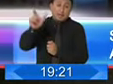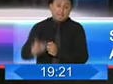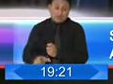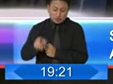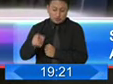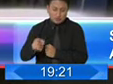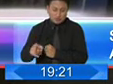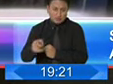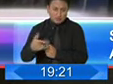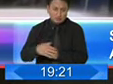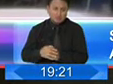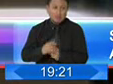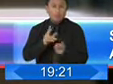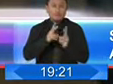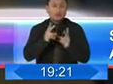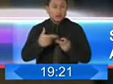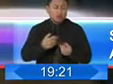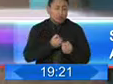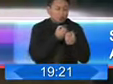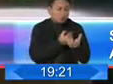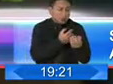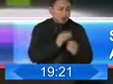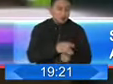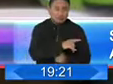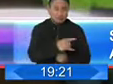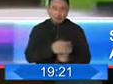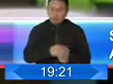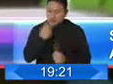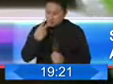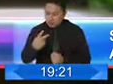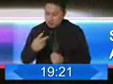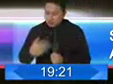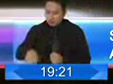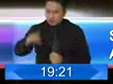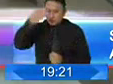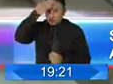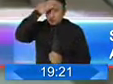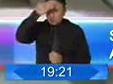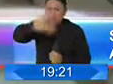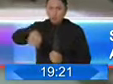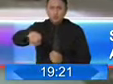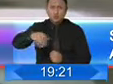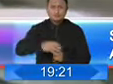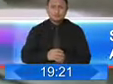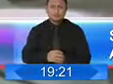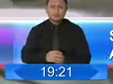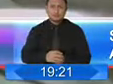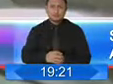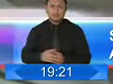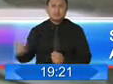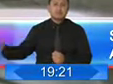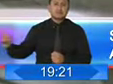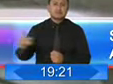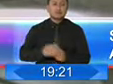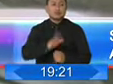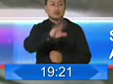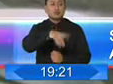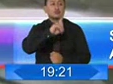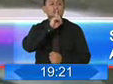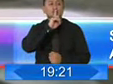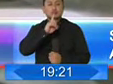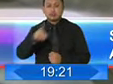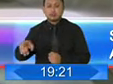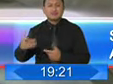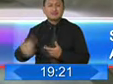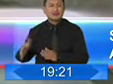que había hecho a unos vecinos, los que enseguida constataron la trágica noticia. Tranquilo pasó diciendo, no hagan bulla porque ya lo maté